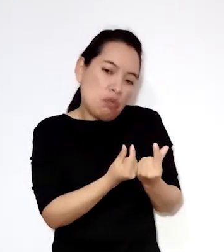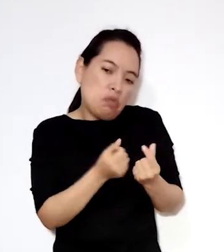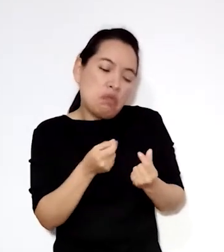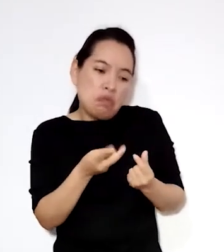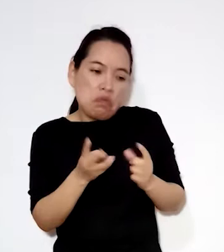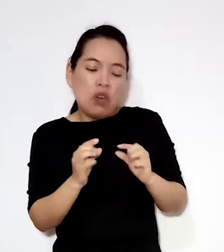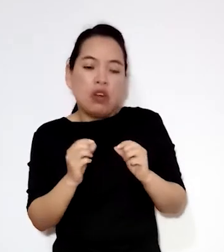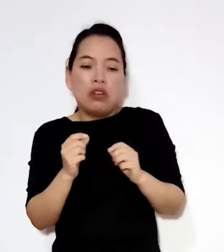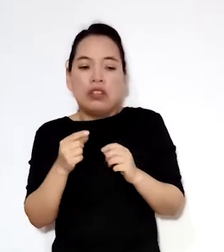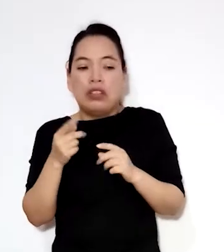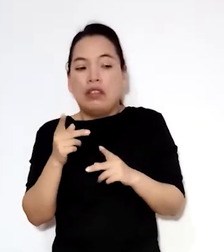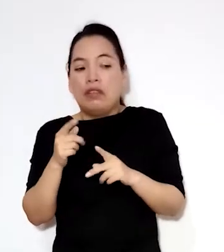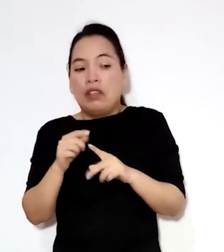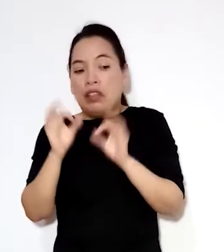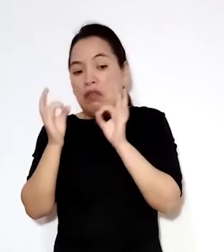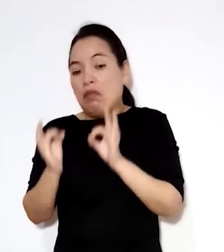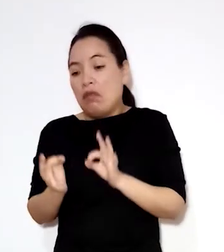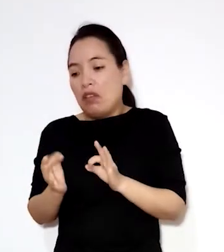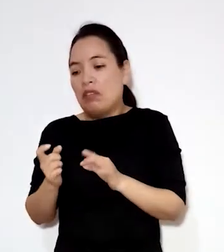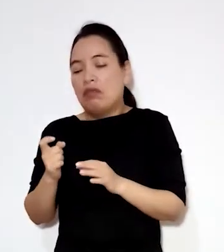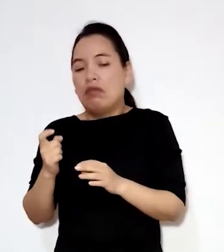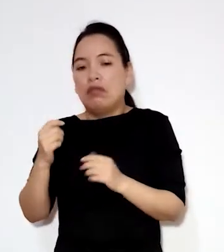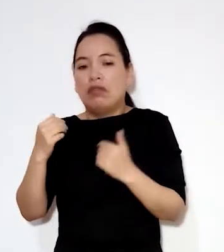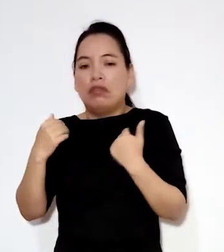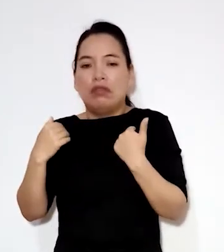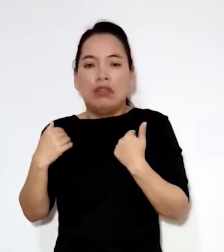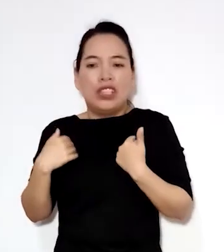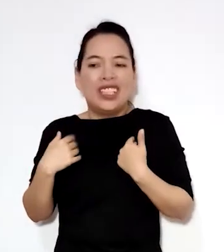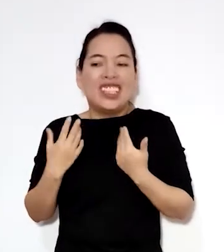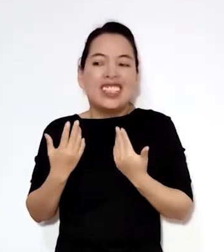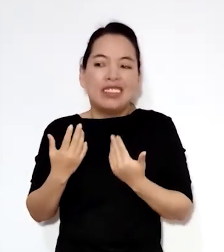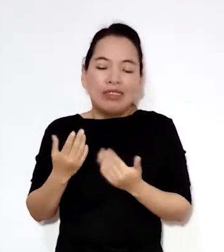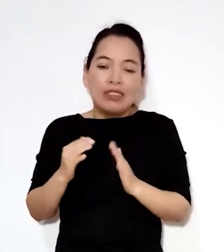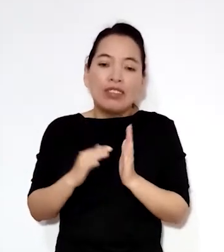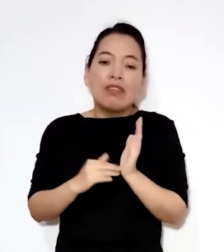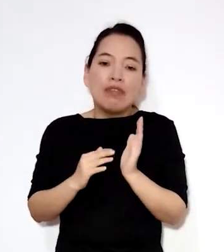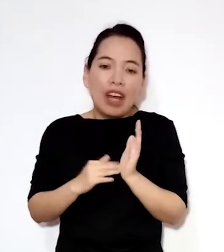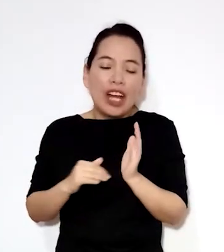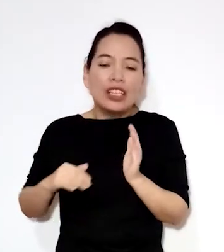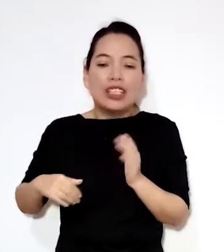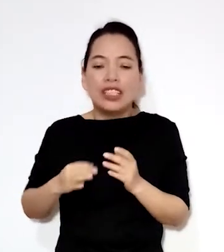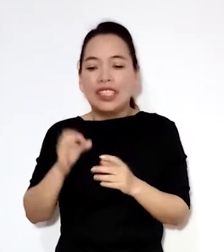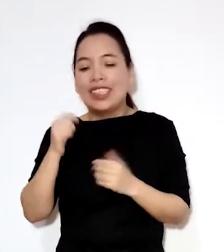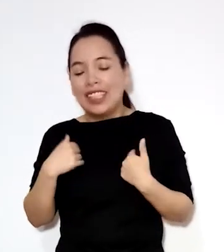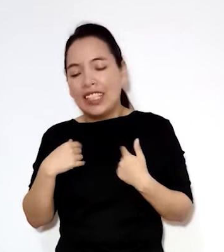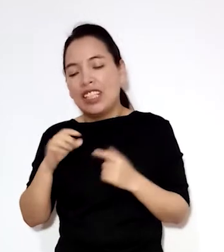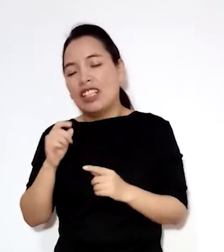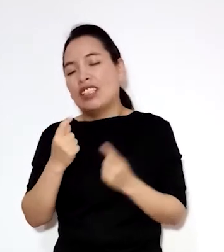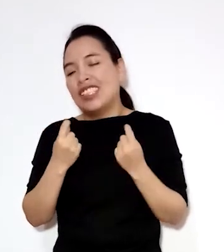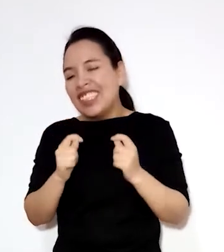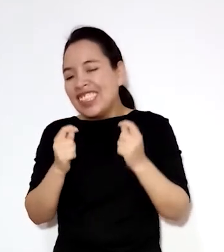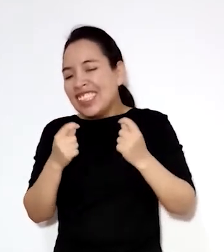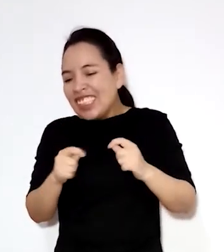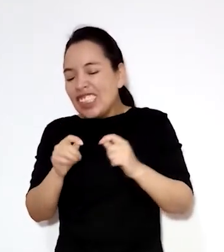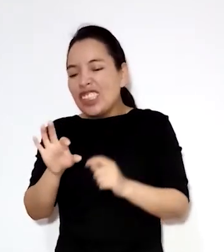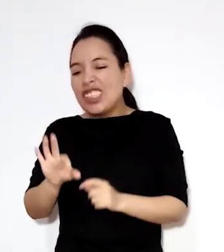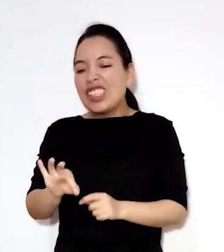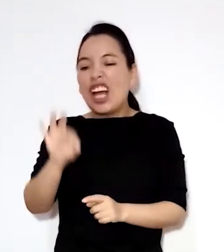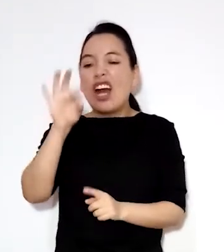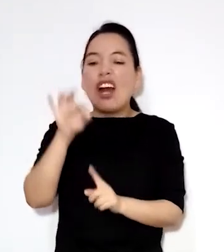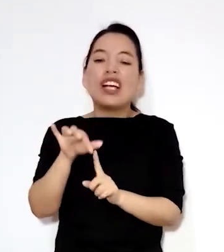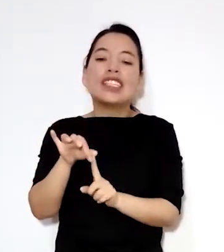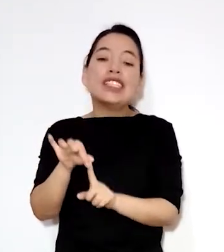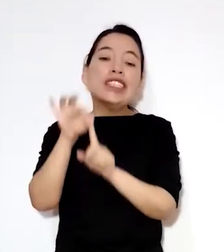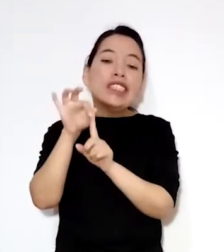Discapacidad, sigue habiendo una tendencia a pensar que hay ciertos grupos,